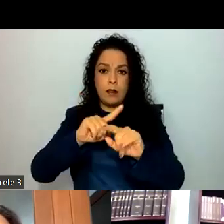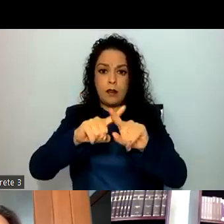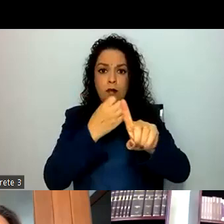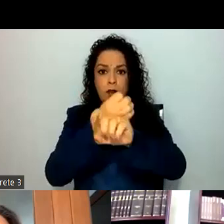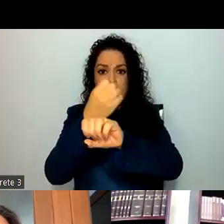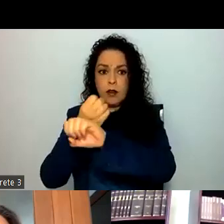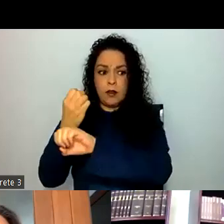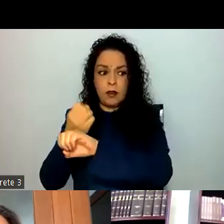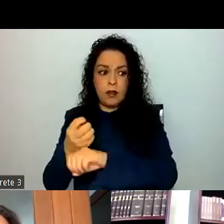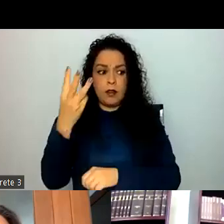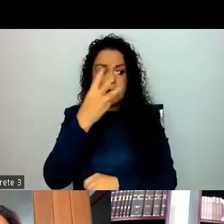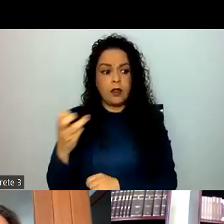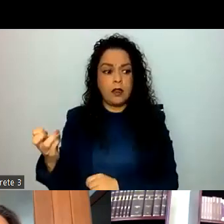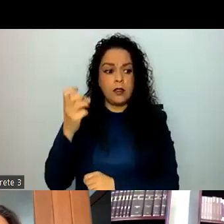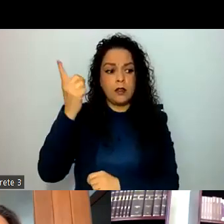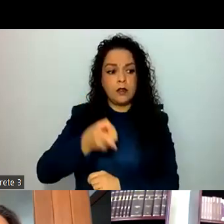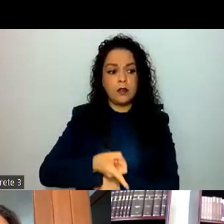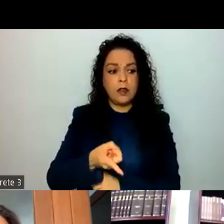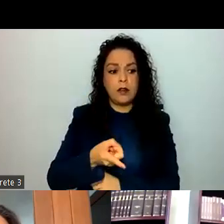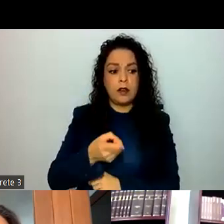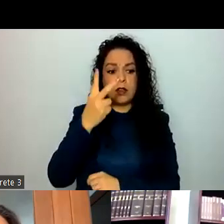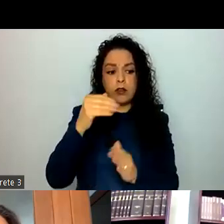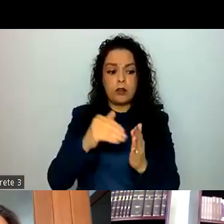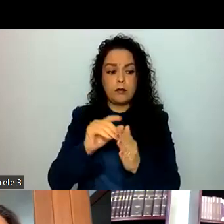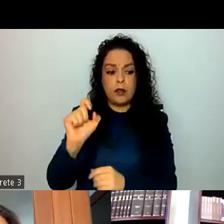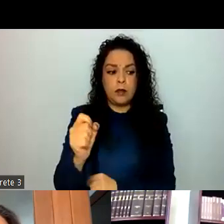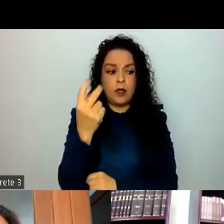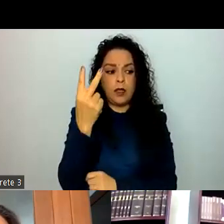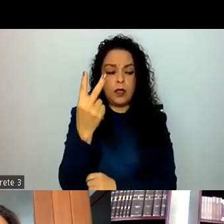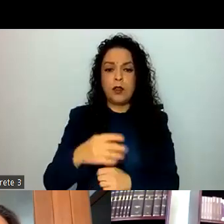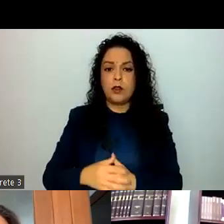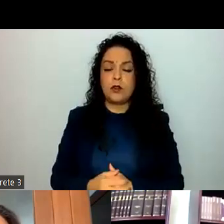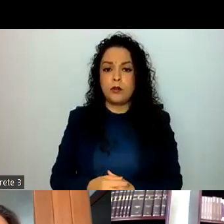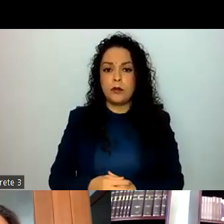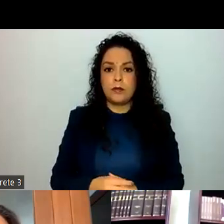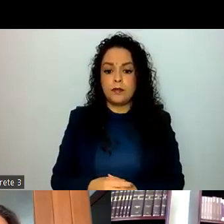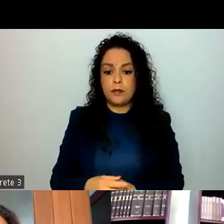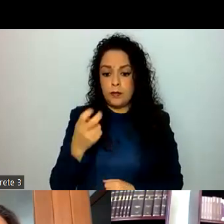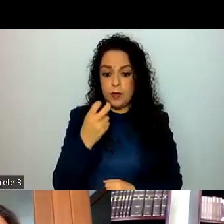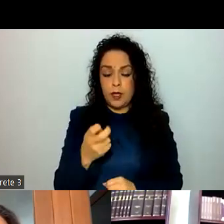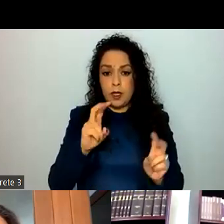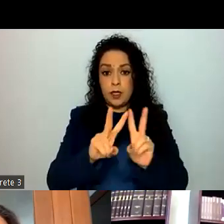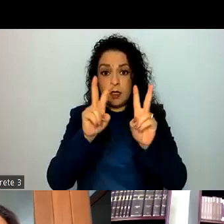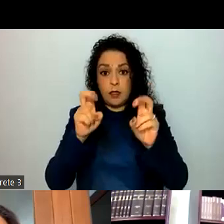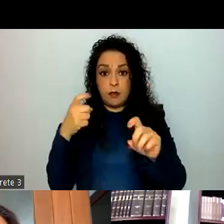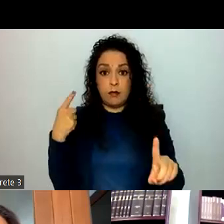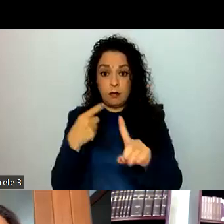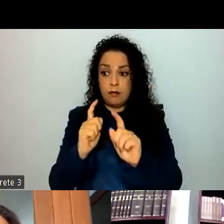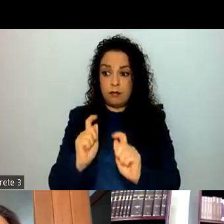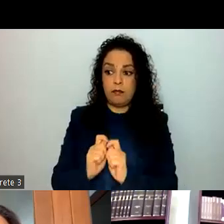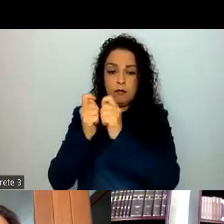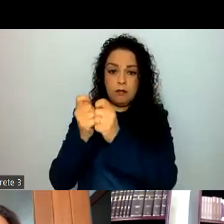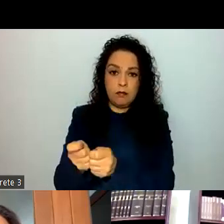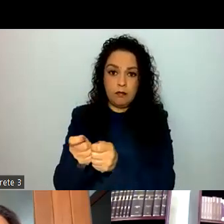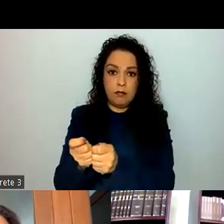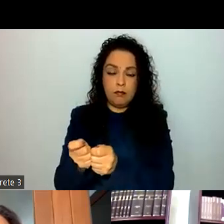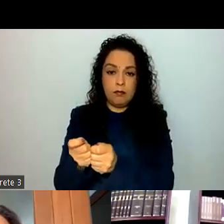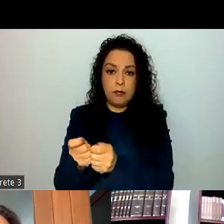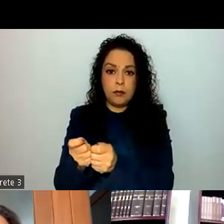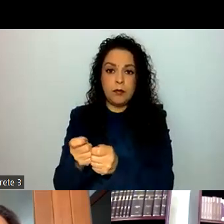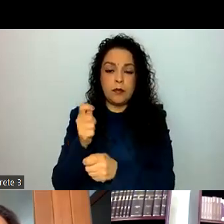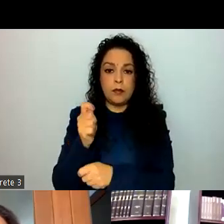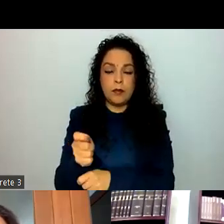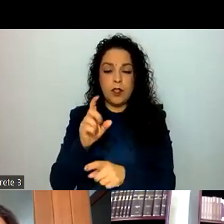RIA 300/22. En cuanto a la presentación de este punto del día, se concede el uso de la palabra a la subdirectora de acceso a la información y de protección